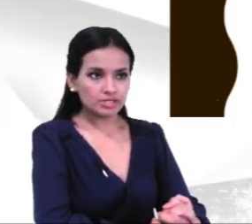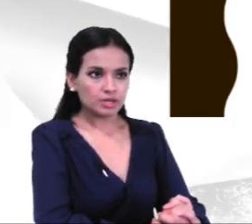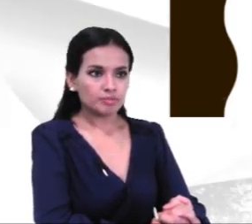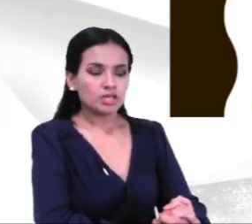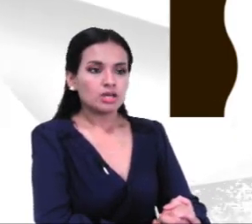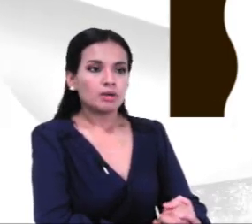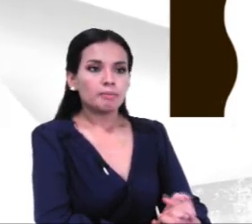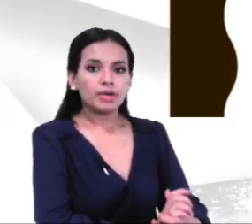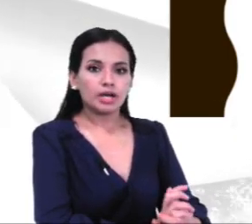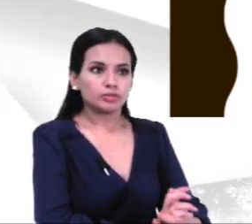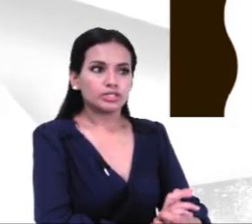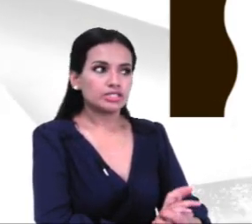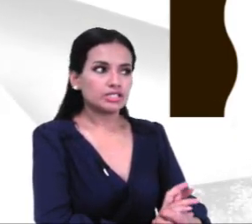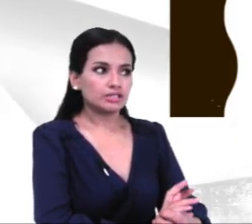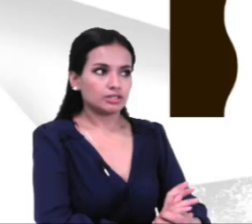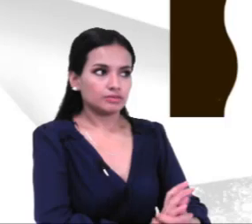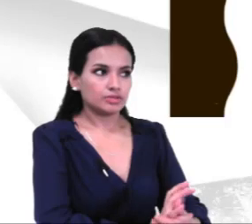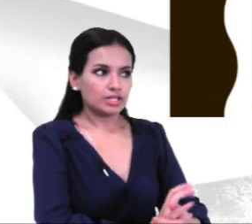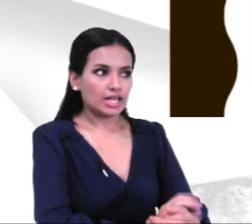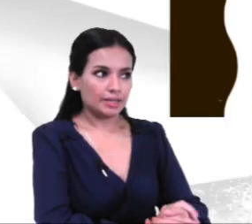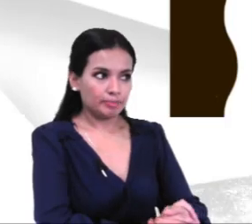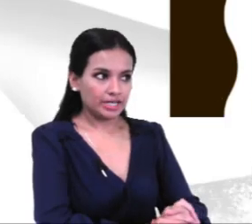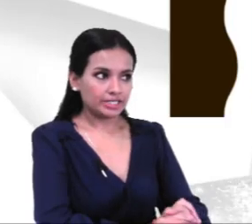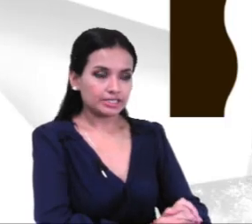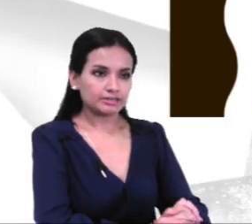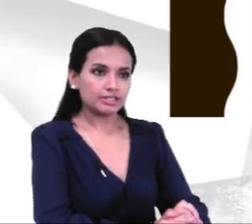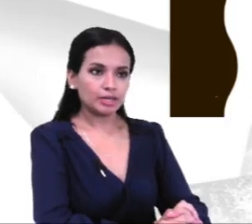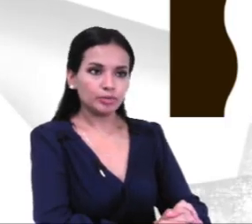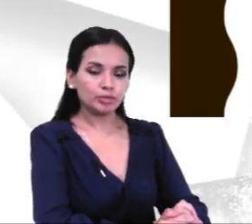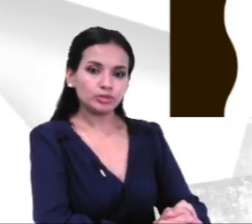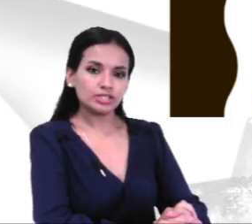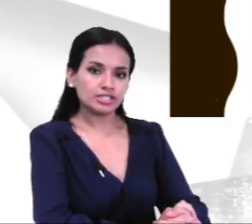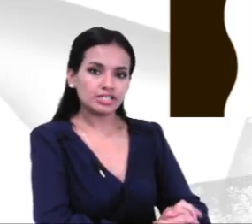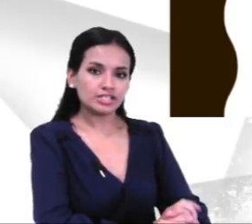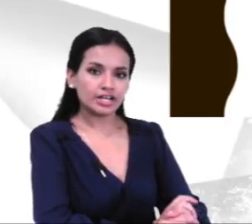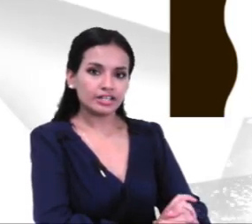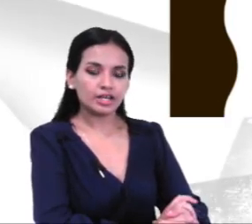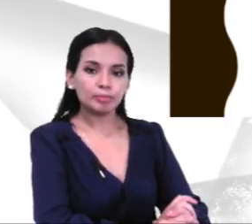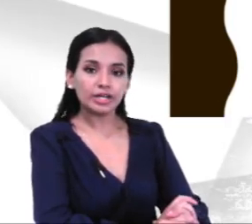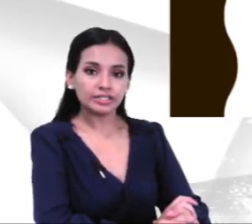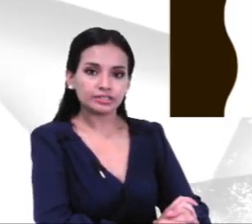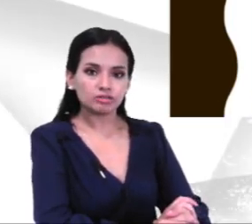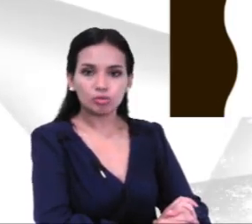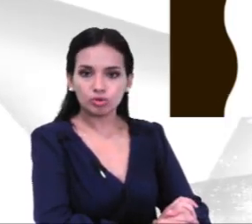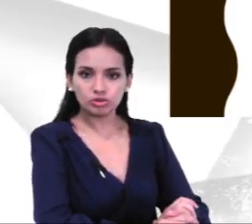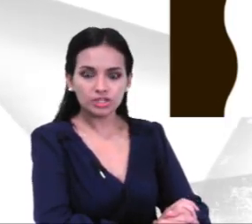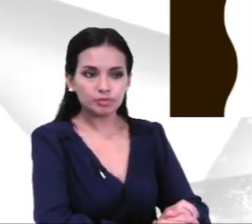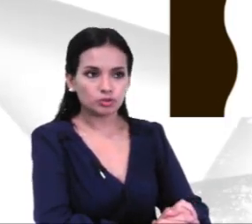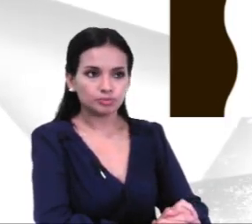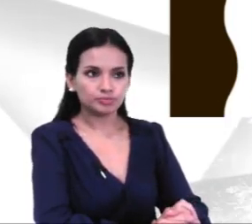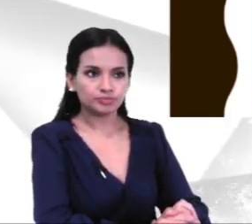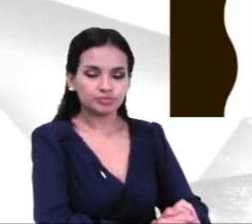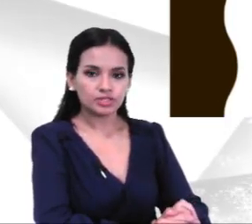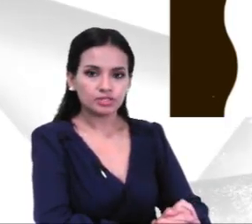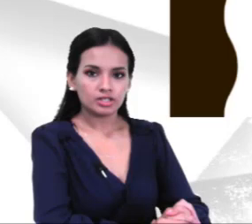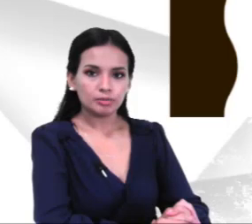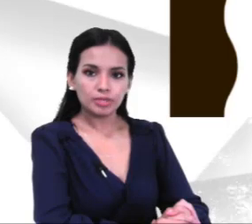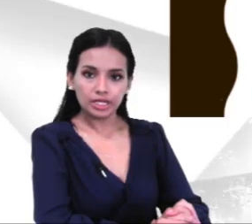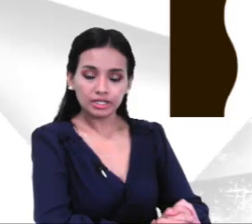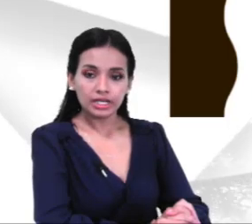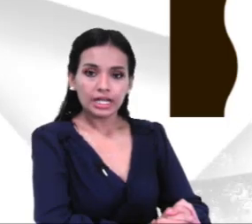supervivencia veamos el siguiente las playas que podemos decir acerca de las playas como concepto